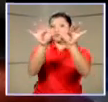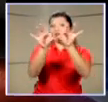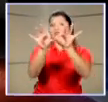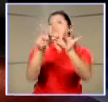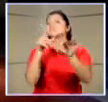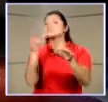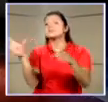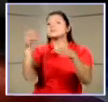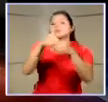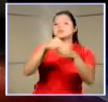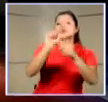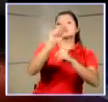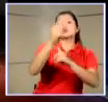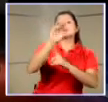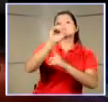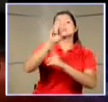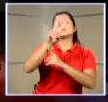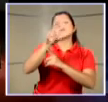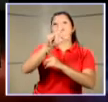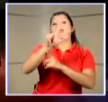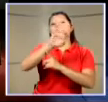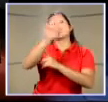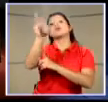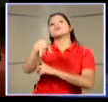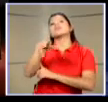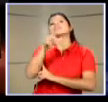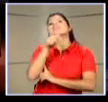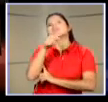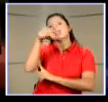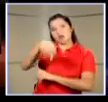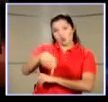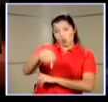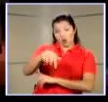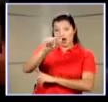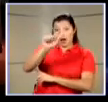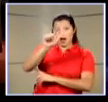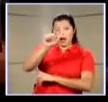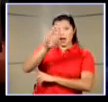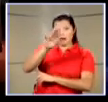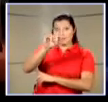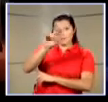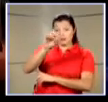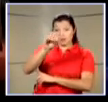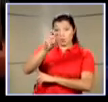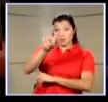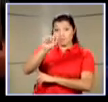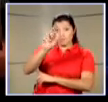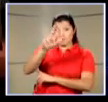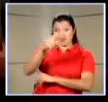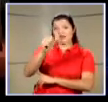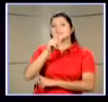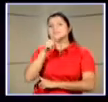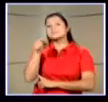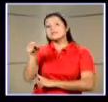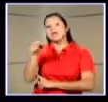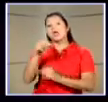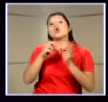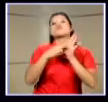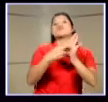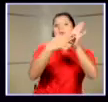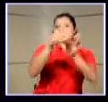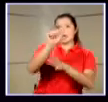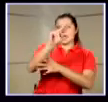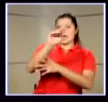sociedad civil costarricense. Tenemos por un lado a don Albino Vargas, representante de la ANEP, representante de todas estas